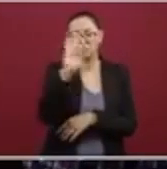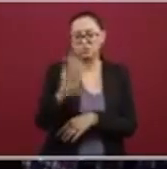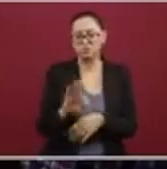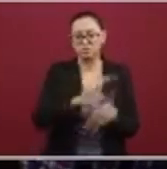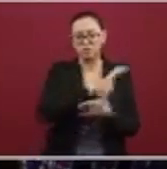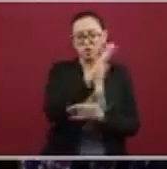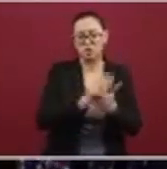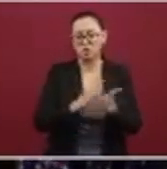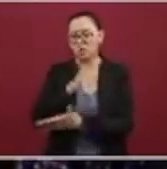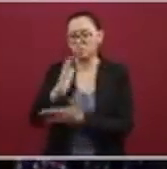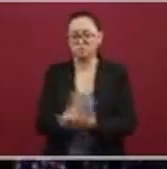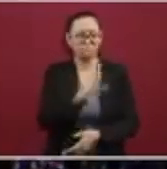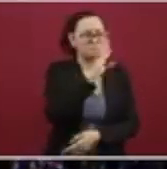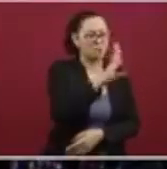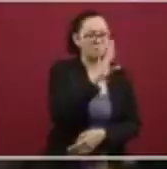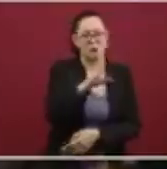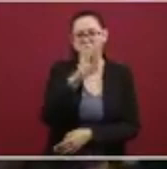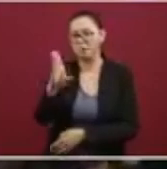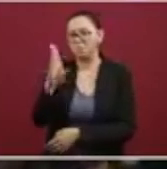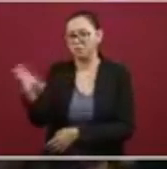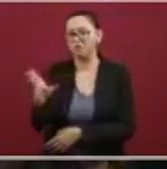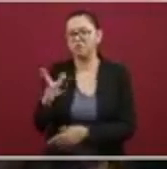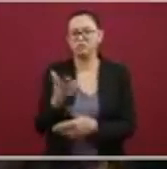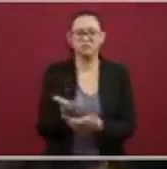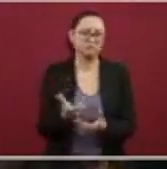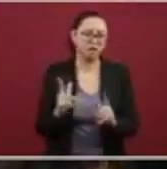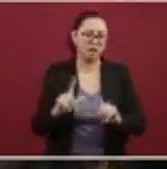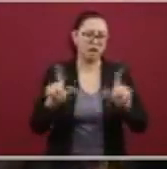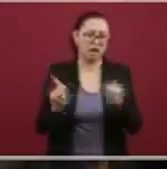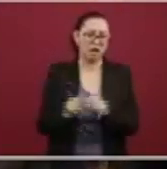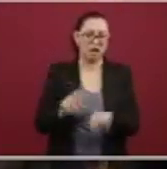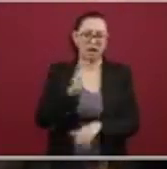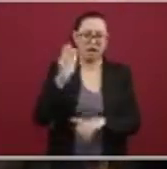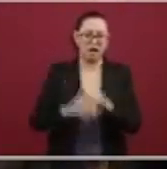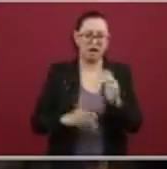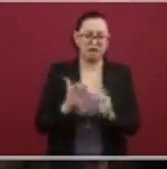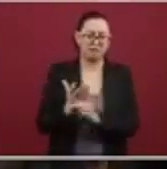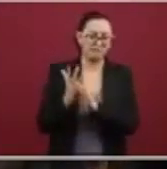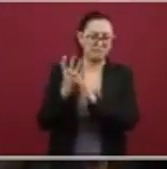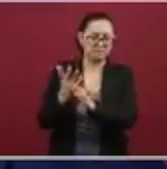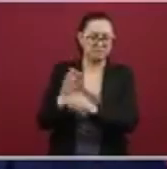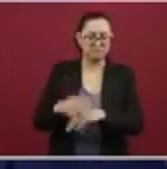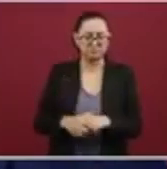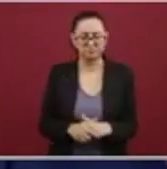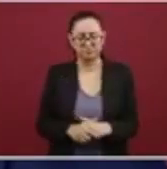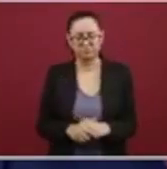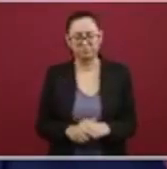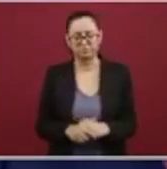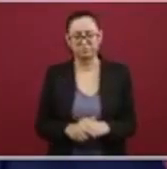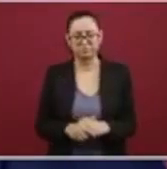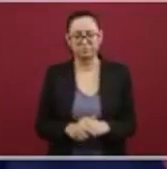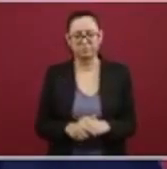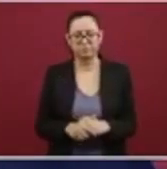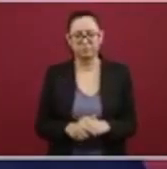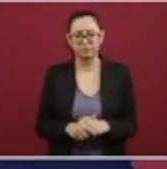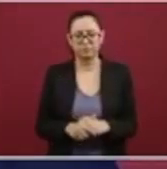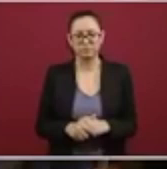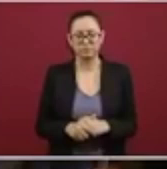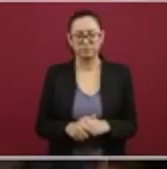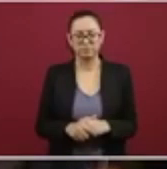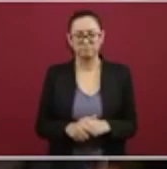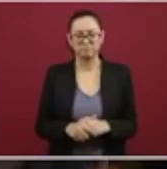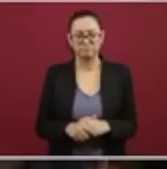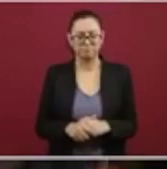se han dado de manera directa. Entonces dice, y concluye la nota del periódico The New York Times, que en su gobierno también se